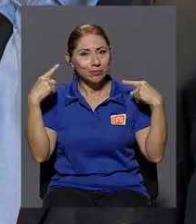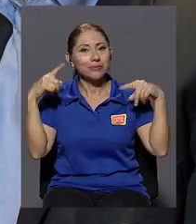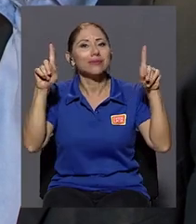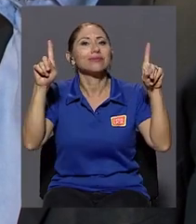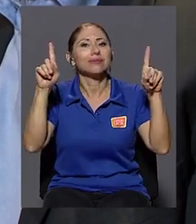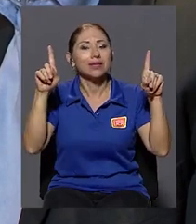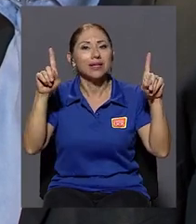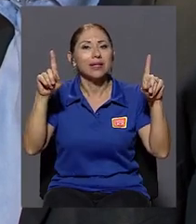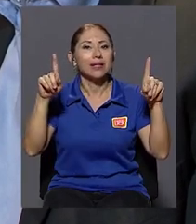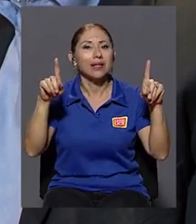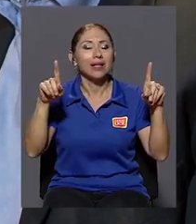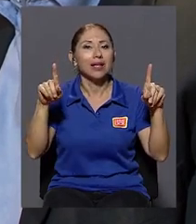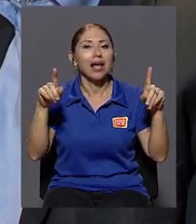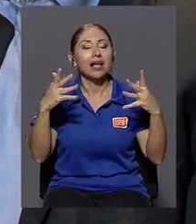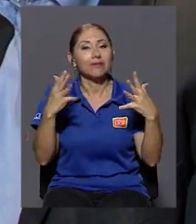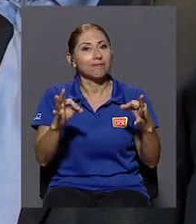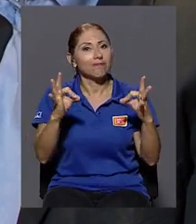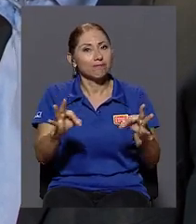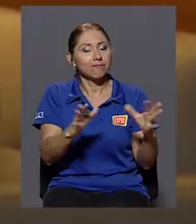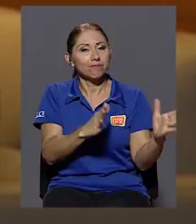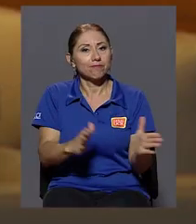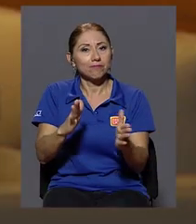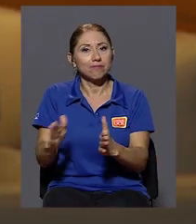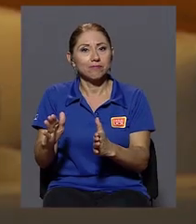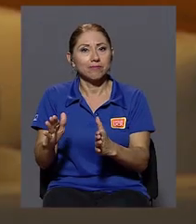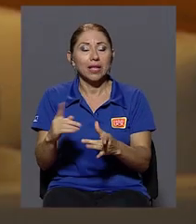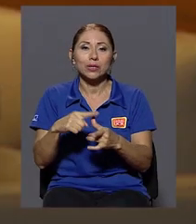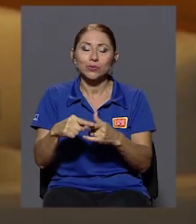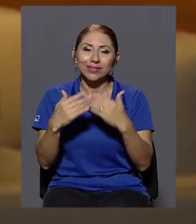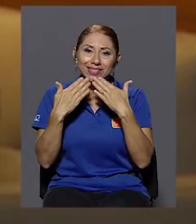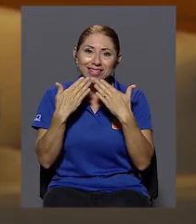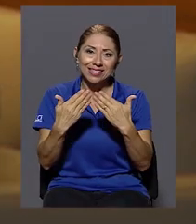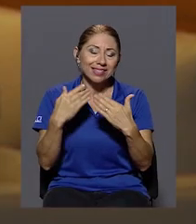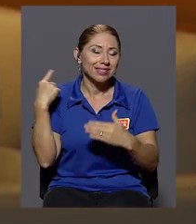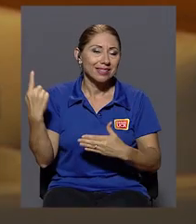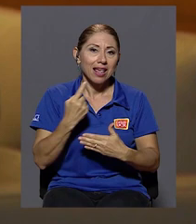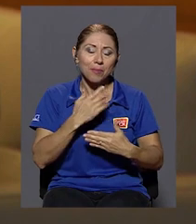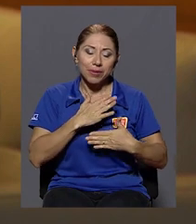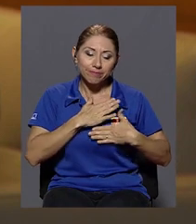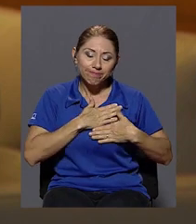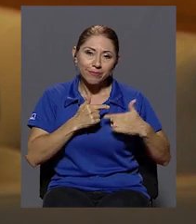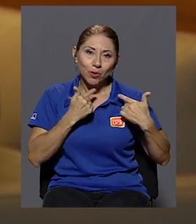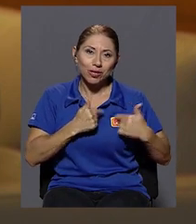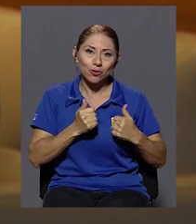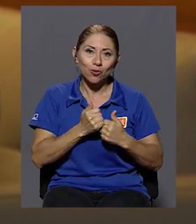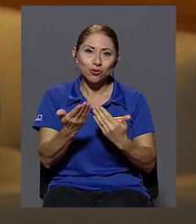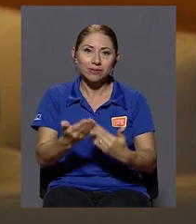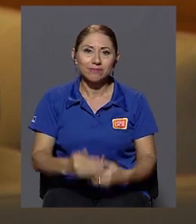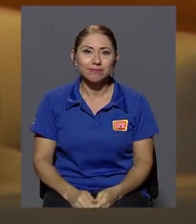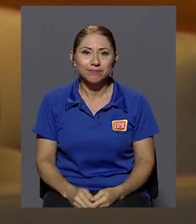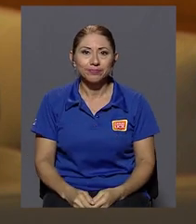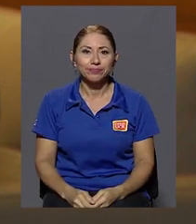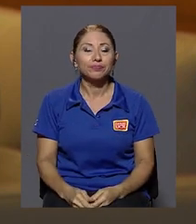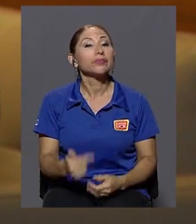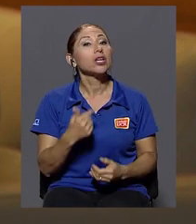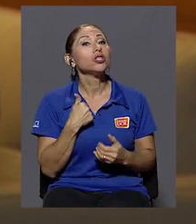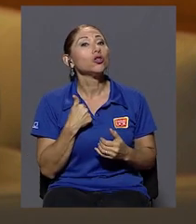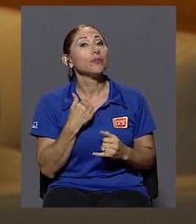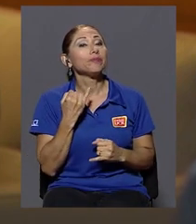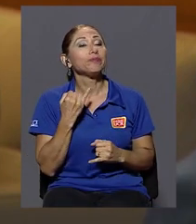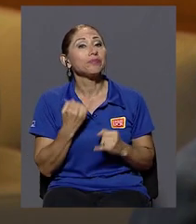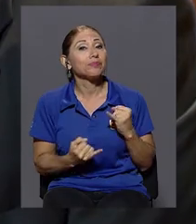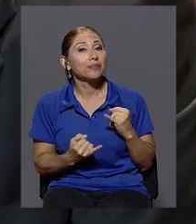Roberto, de forma muy preparada, así que nuestra gratitud va a estar siempre en nuestro corazón para con ustedes. Yo